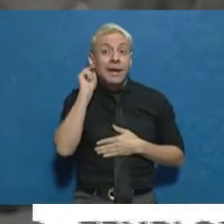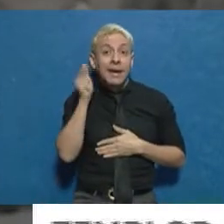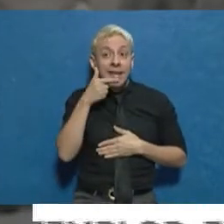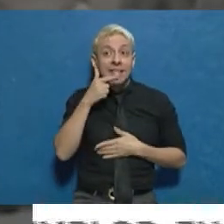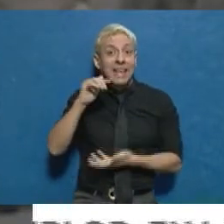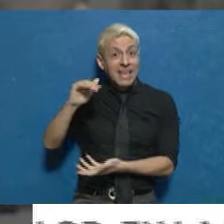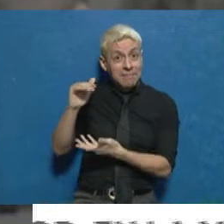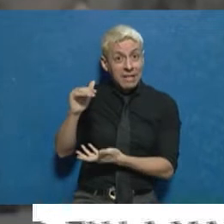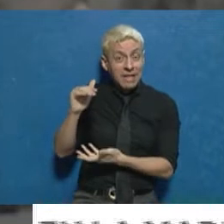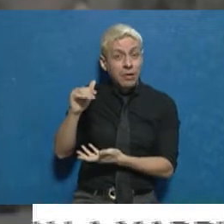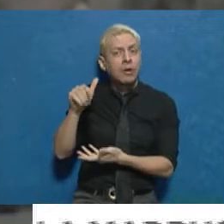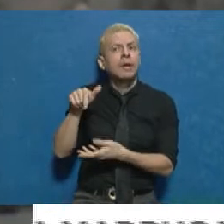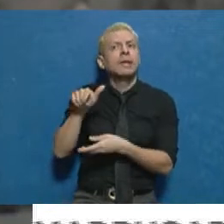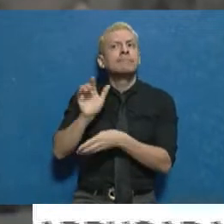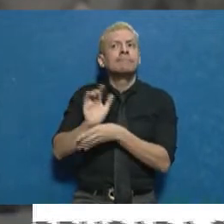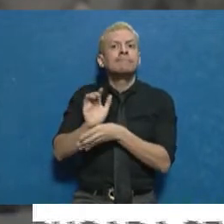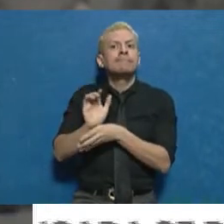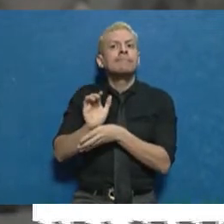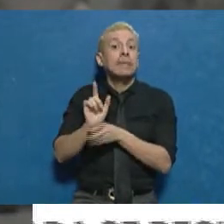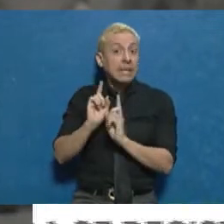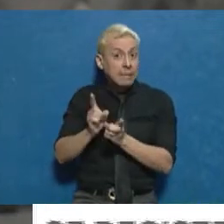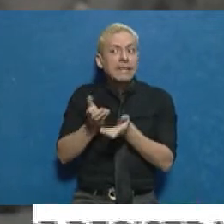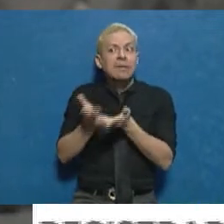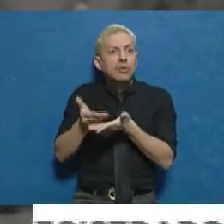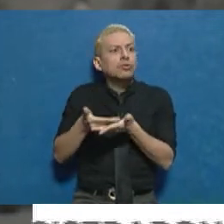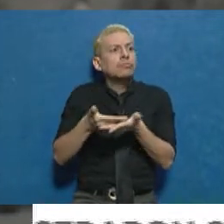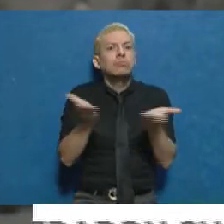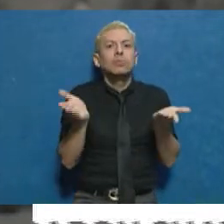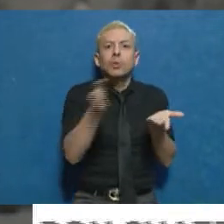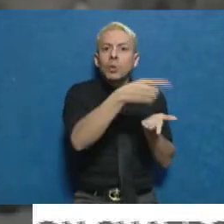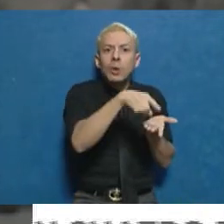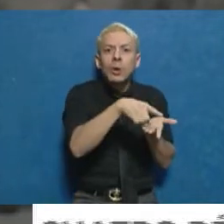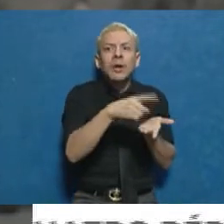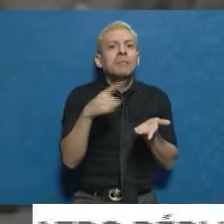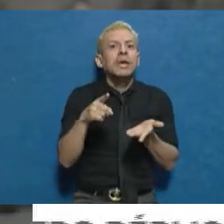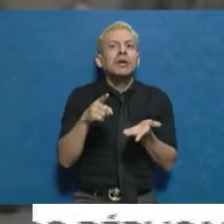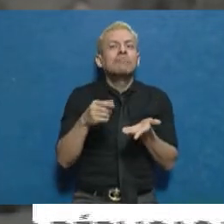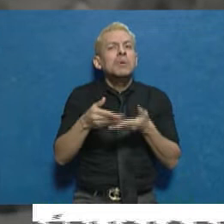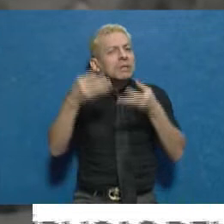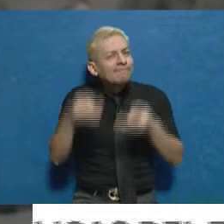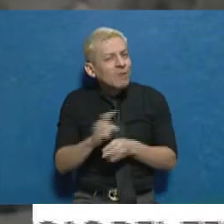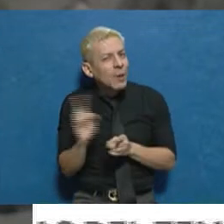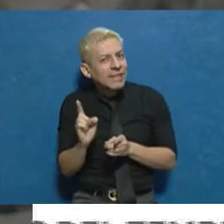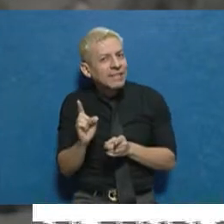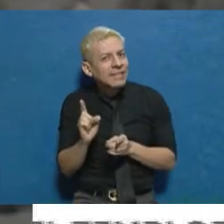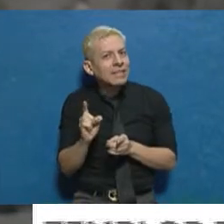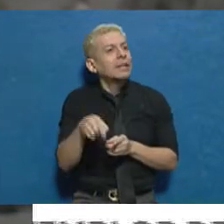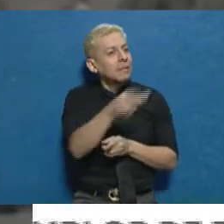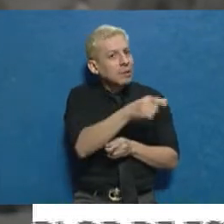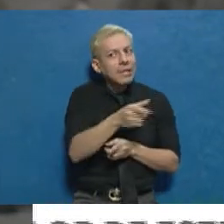envasado, un servicio que si bien es de interés público, pero no es servicio público, no lo